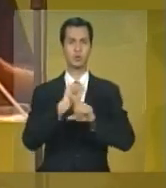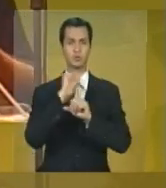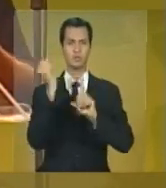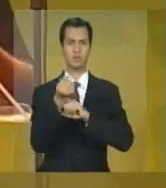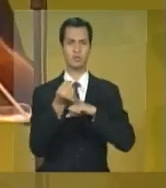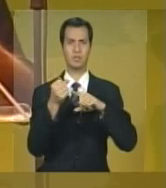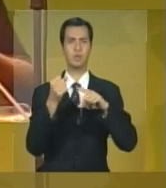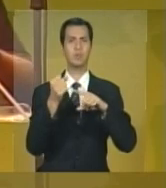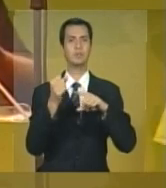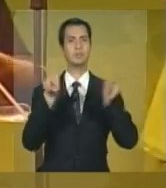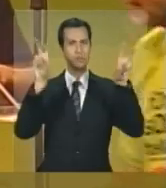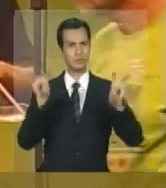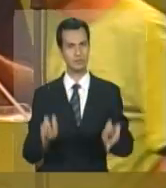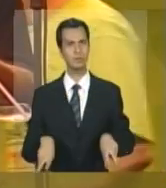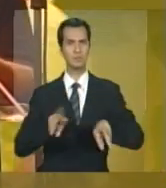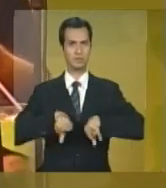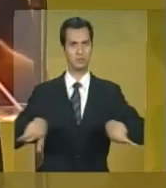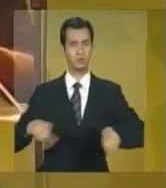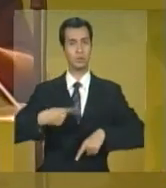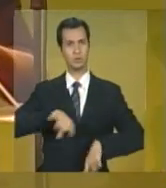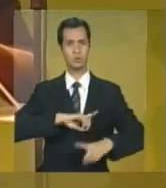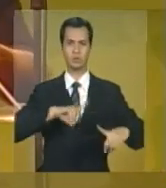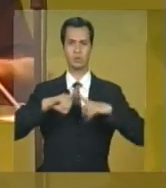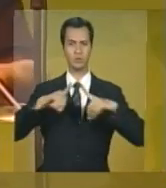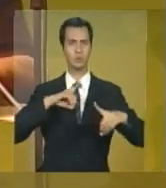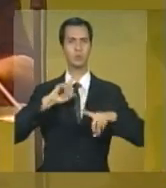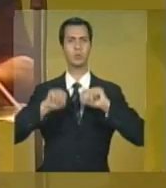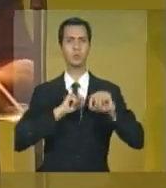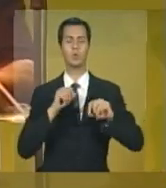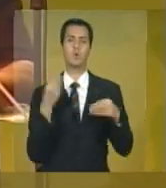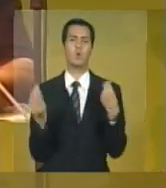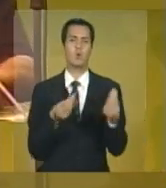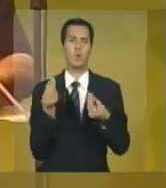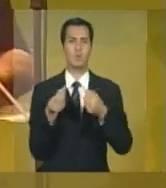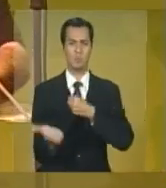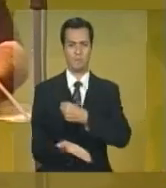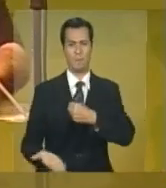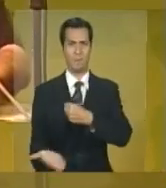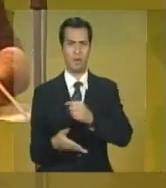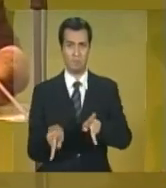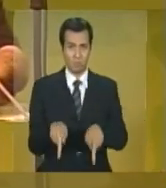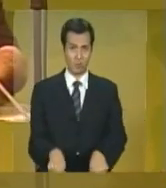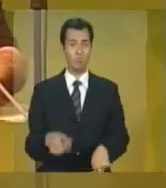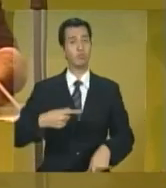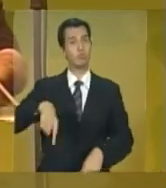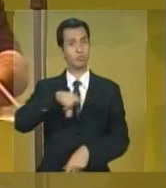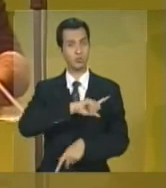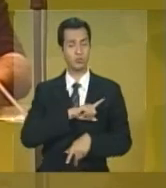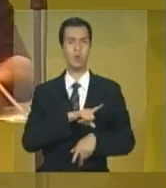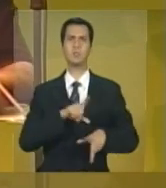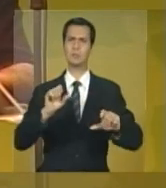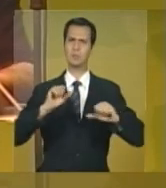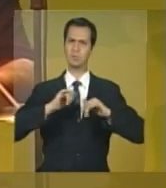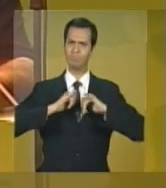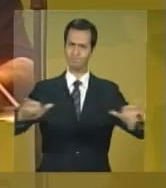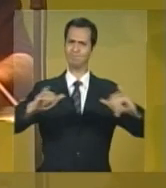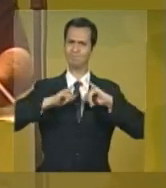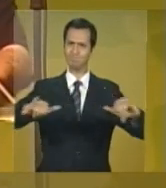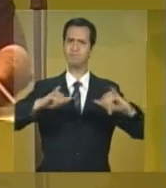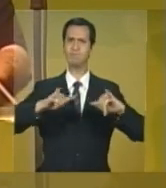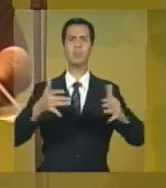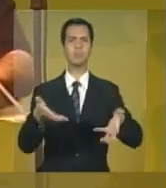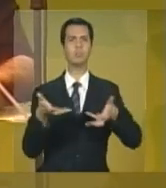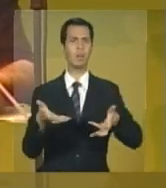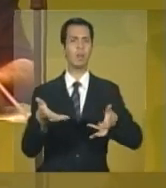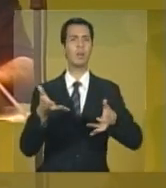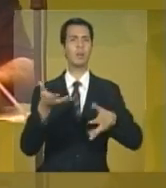ver cómo desde la base se está organizando una gran campaña mundial contra la economía verde y en defensa